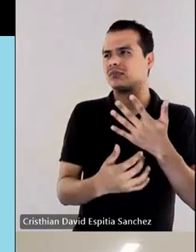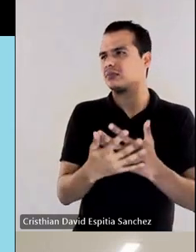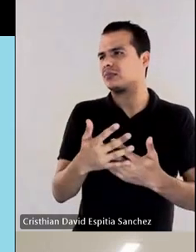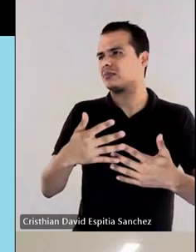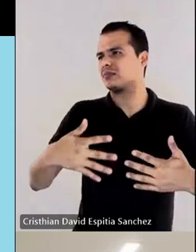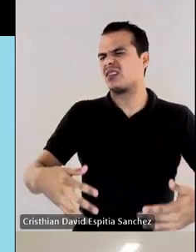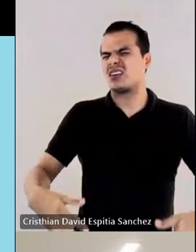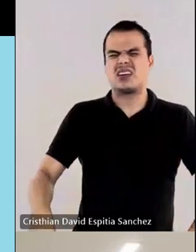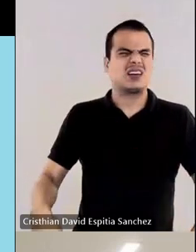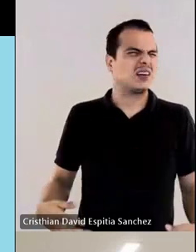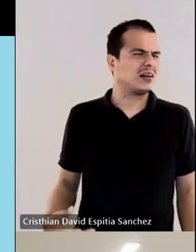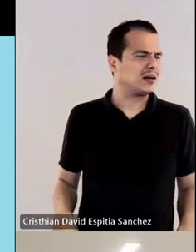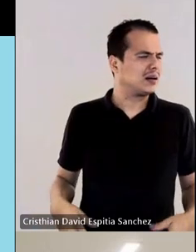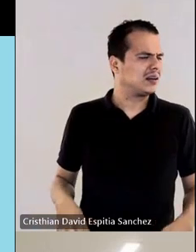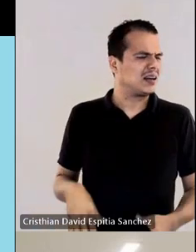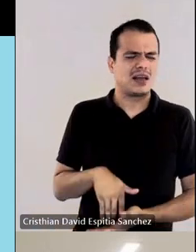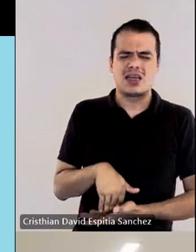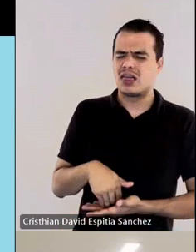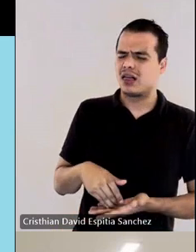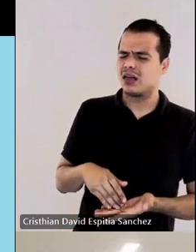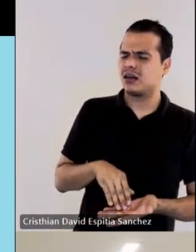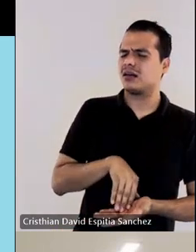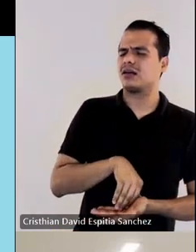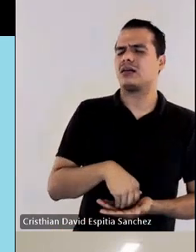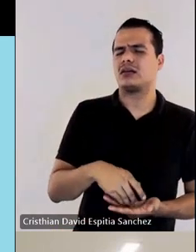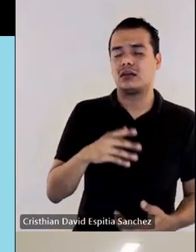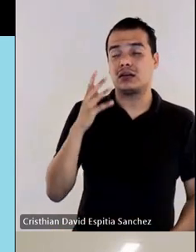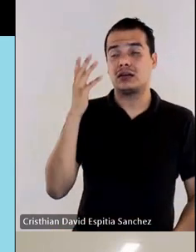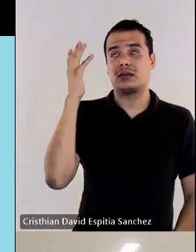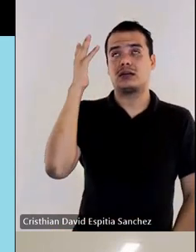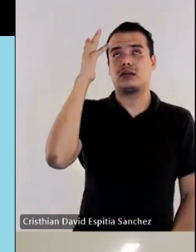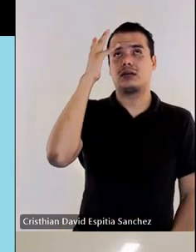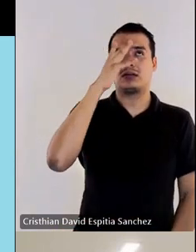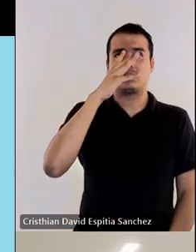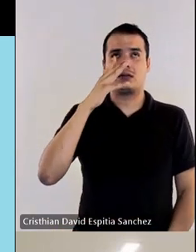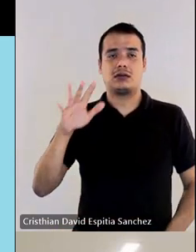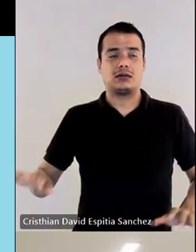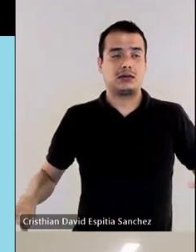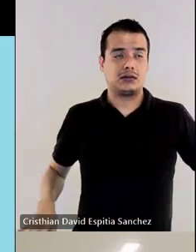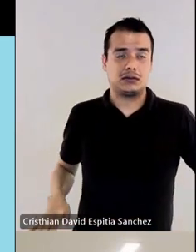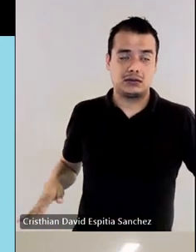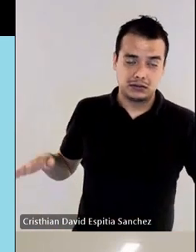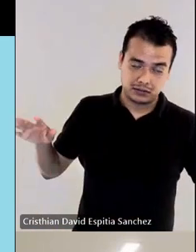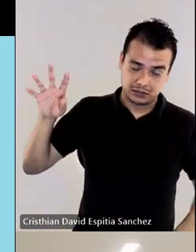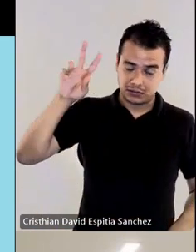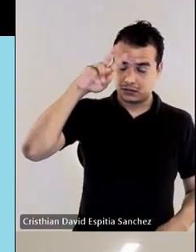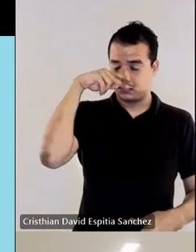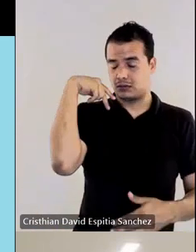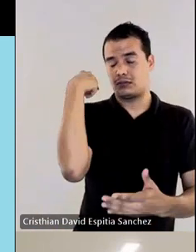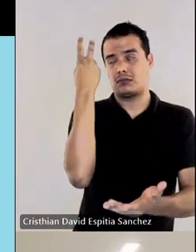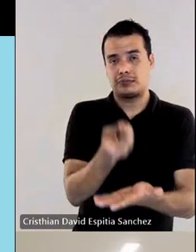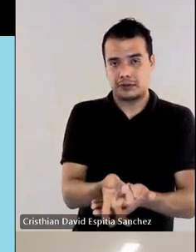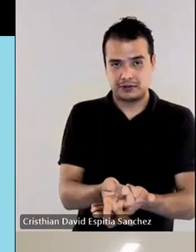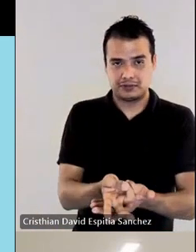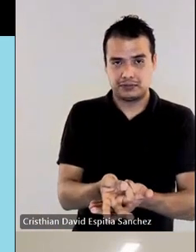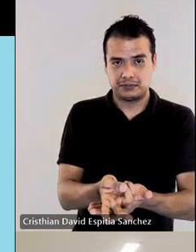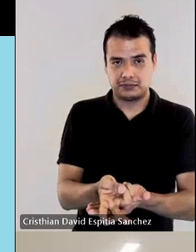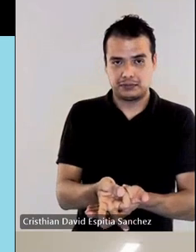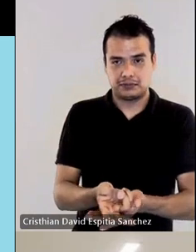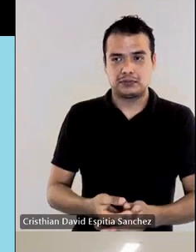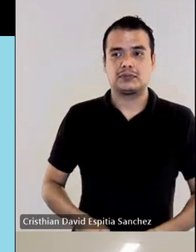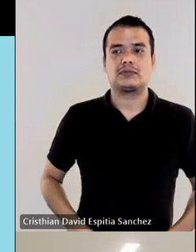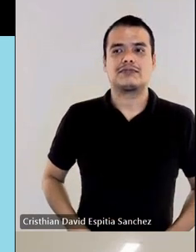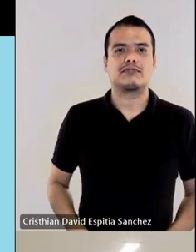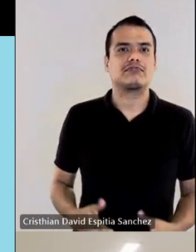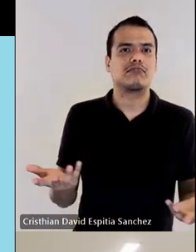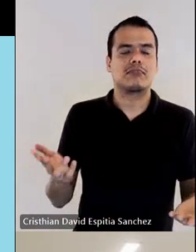a sentir la persona mareada y finalmente sienten que van perdiendo debilidad en su cuerpo hasta que llegan a un estado de inconsciencia. ¿Qué puedo